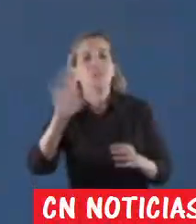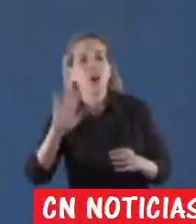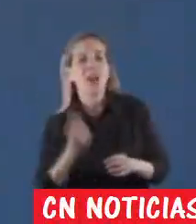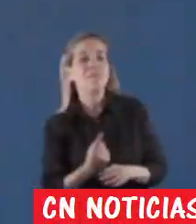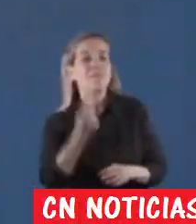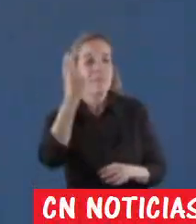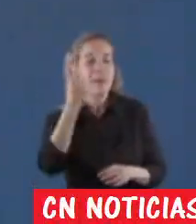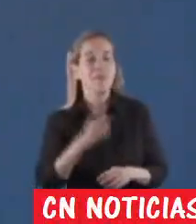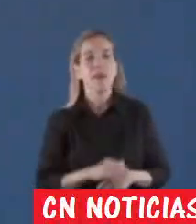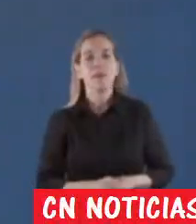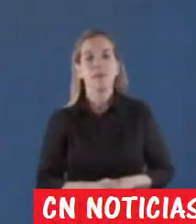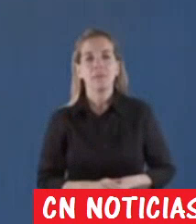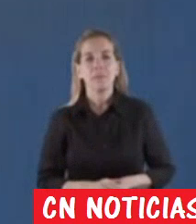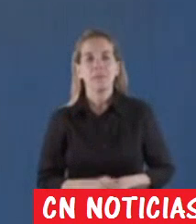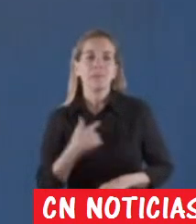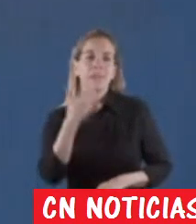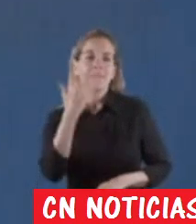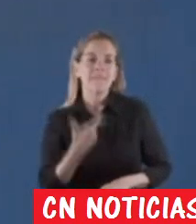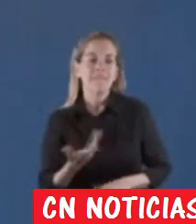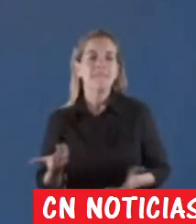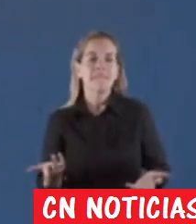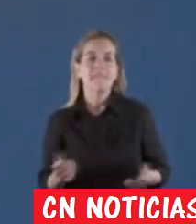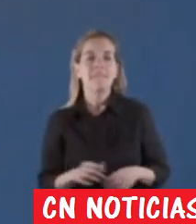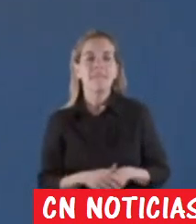Primero, me gustaría